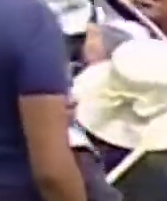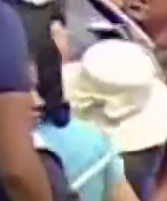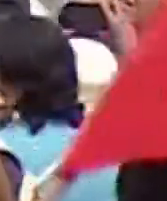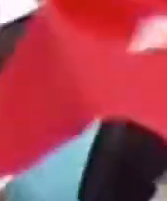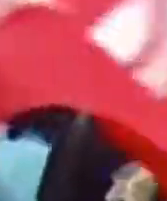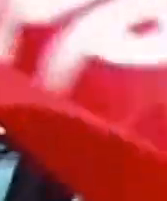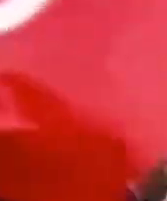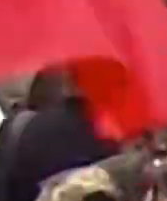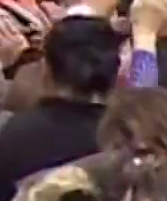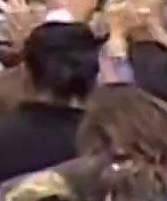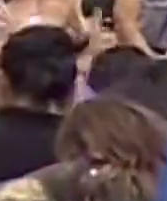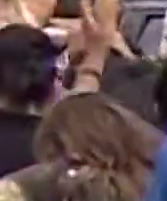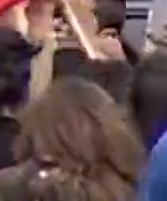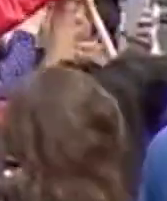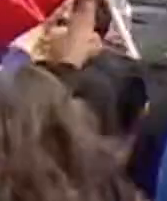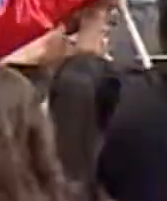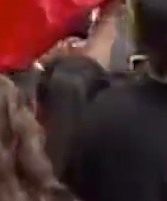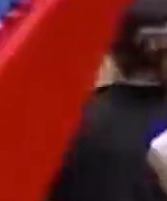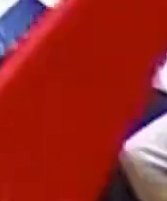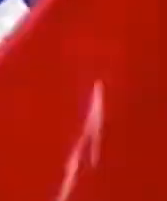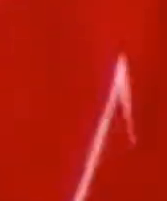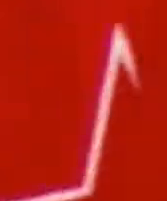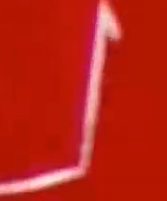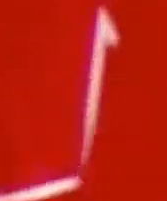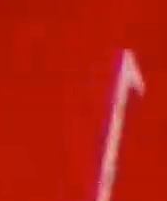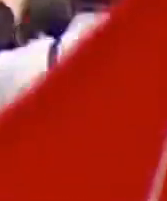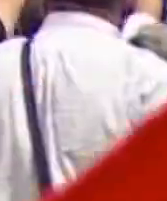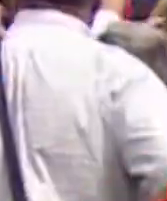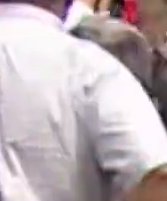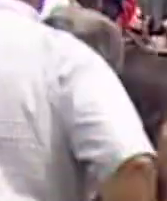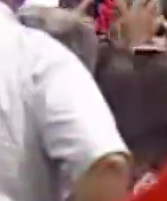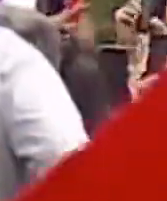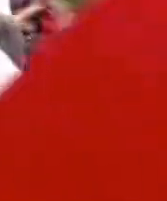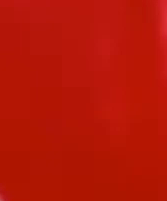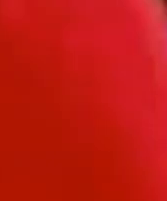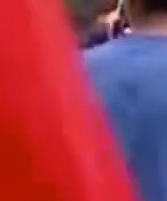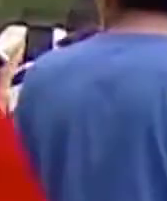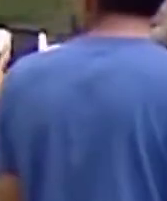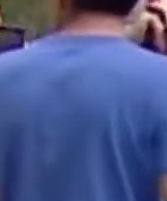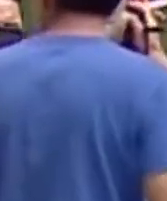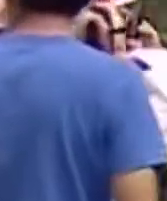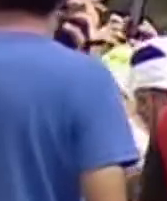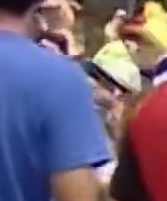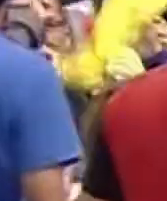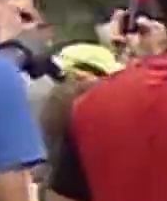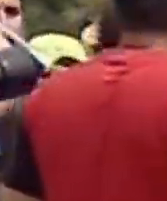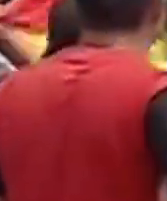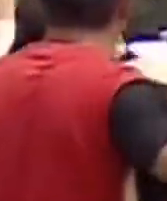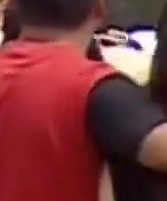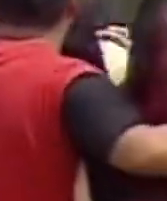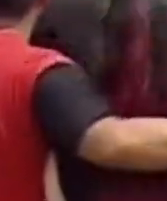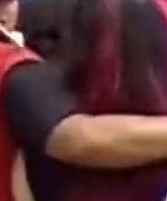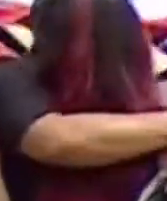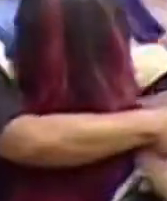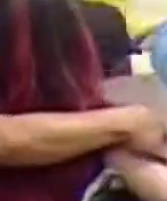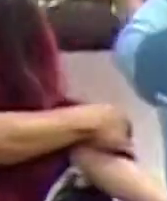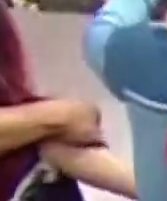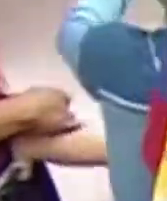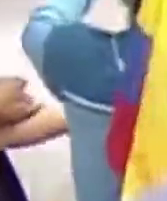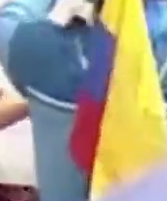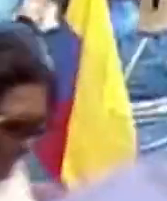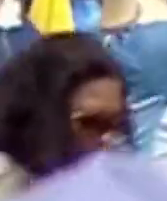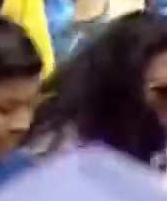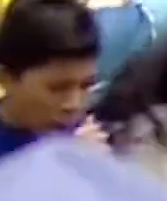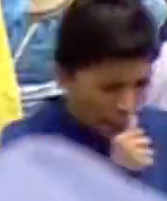según se anunció se radicará en bélgica país de donde su esposa es oriunda hasta los exteriores del aeropuerto mariscal